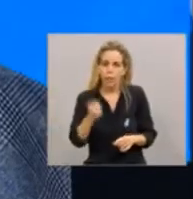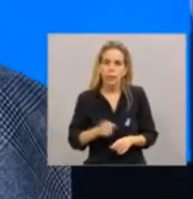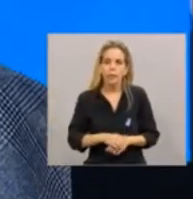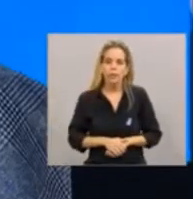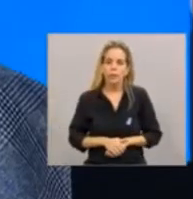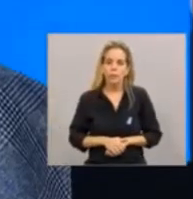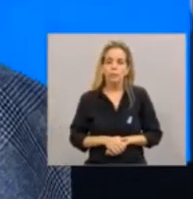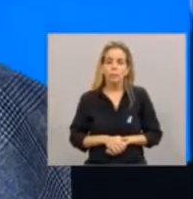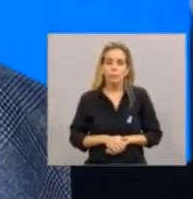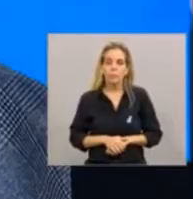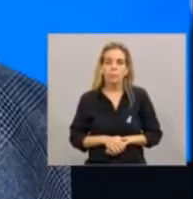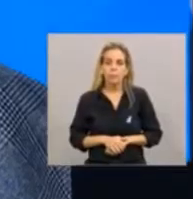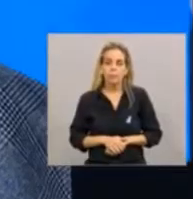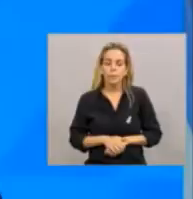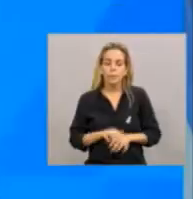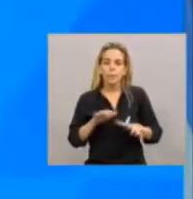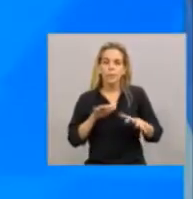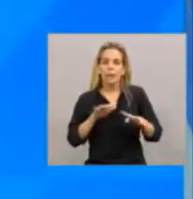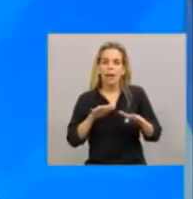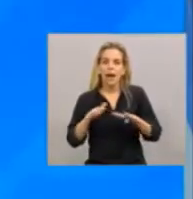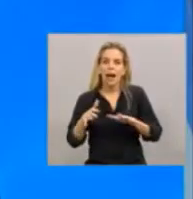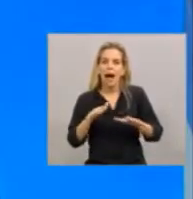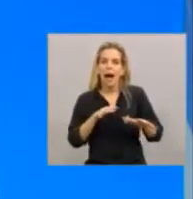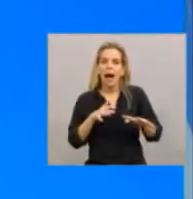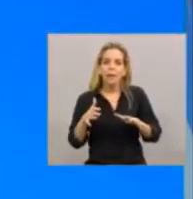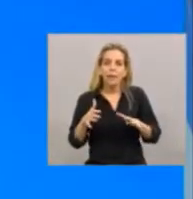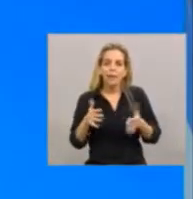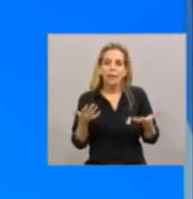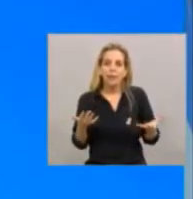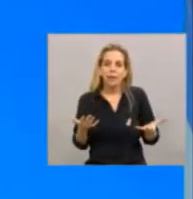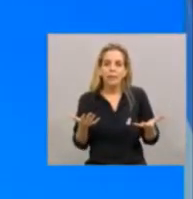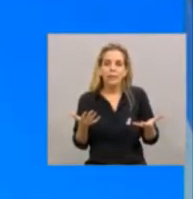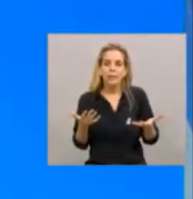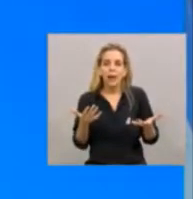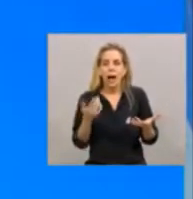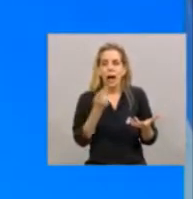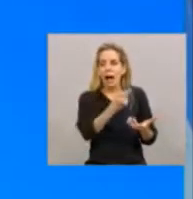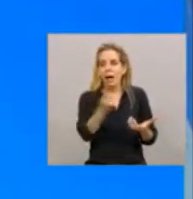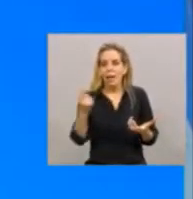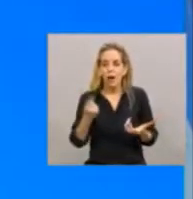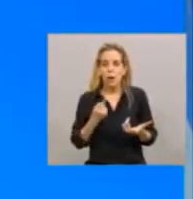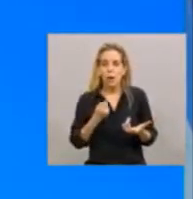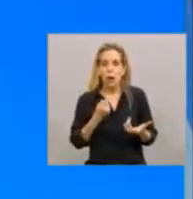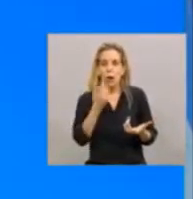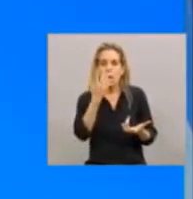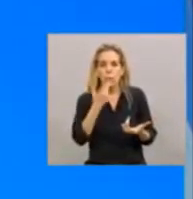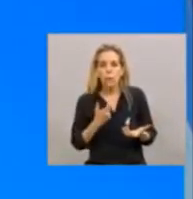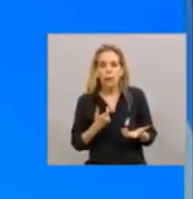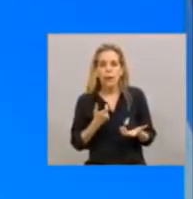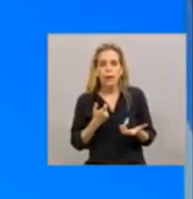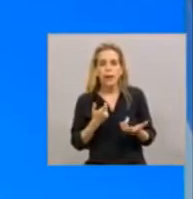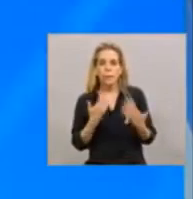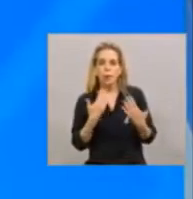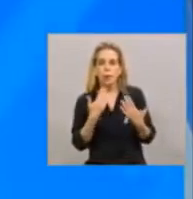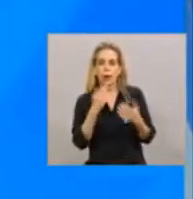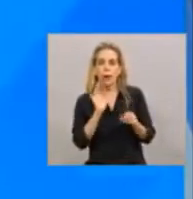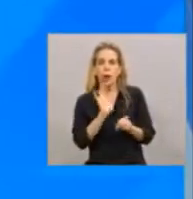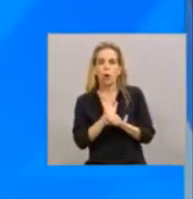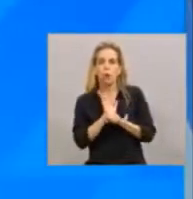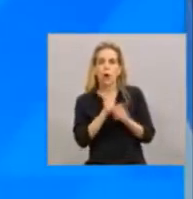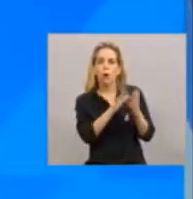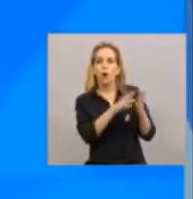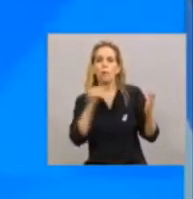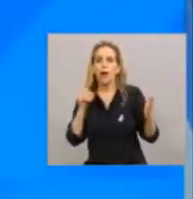donde por momentos lo que uno quisiera es poder tener la templanza y el coraje que ellos